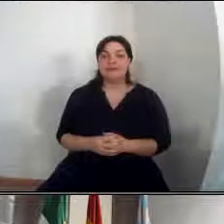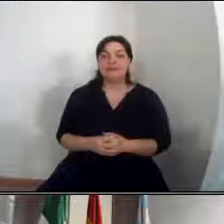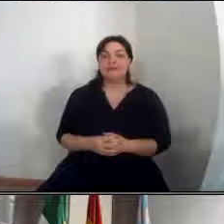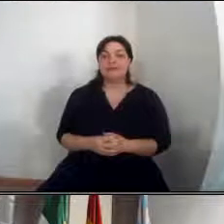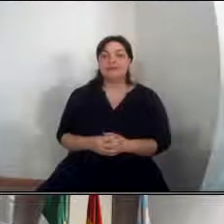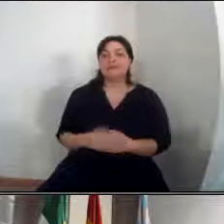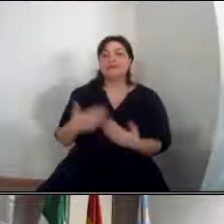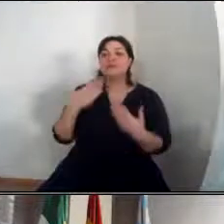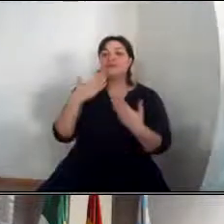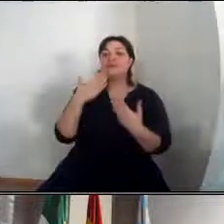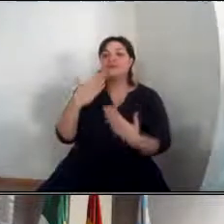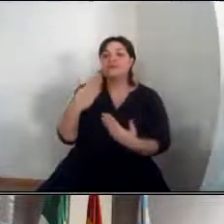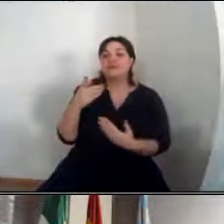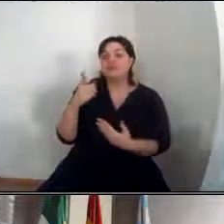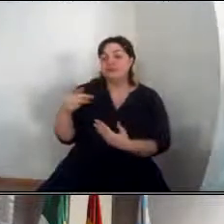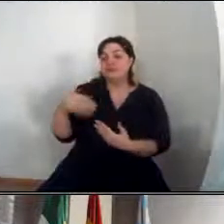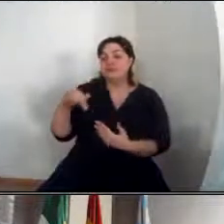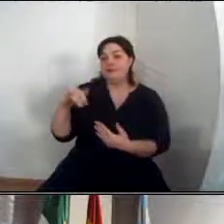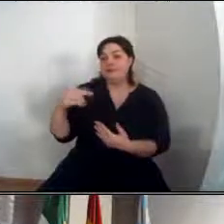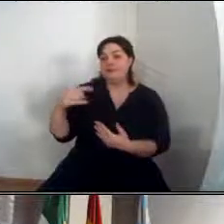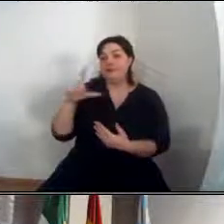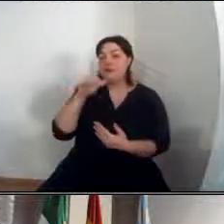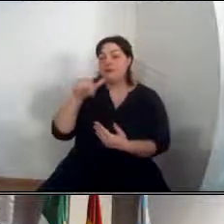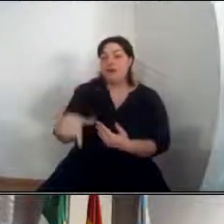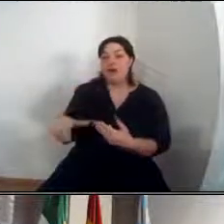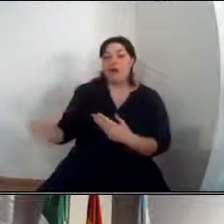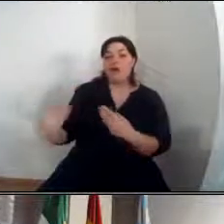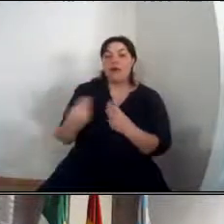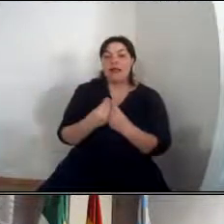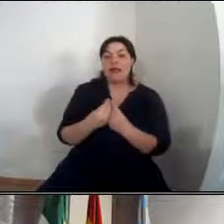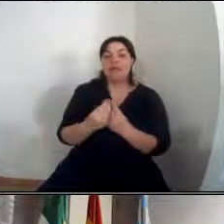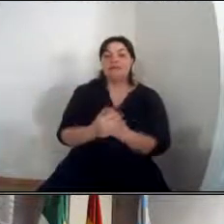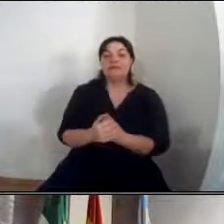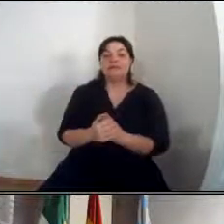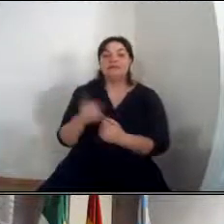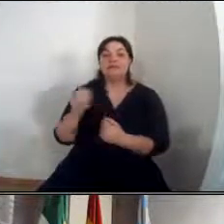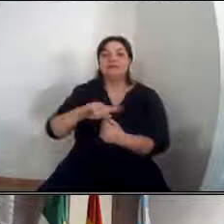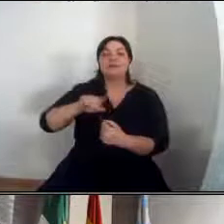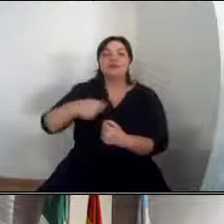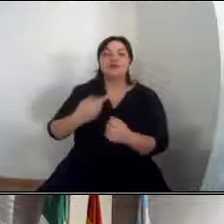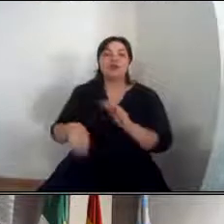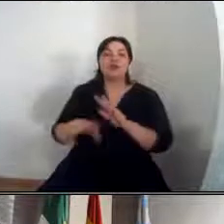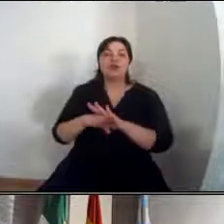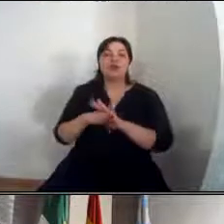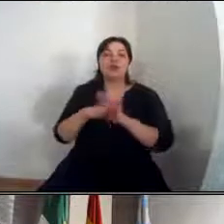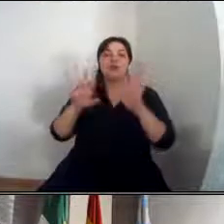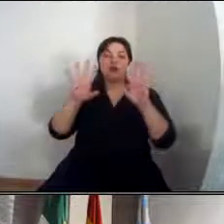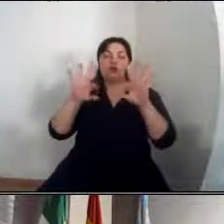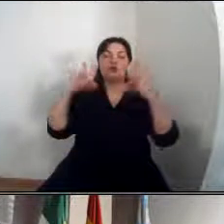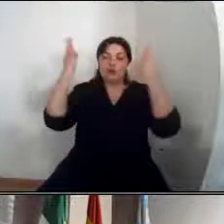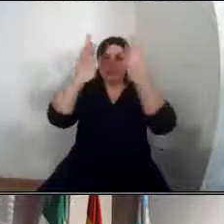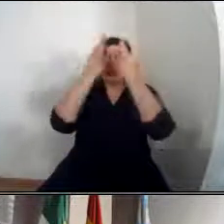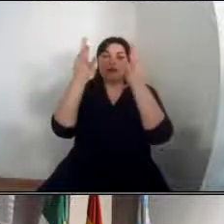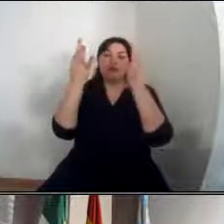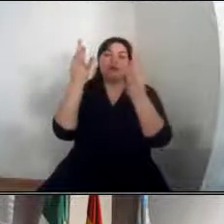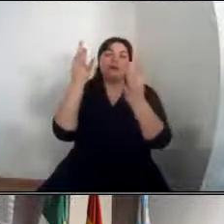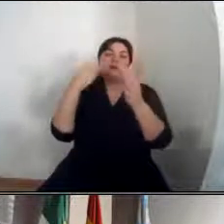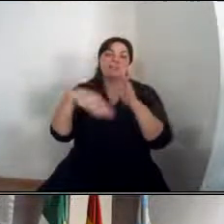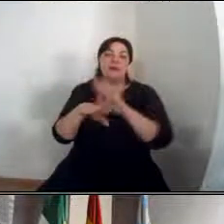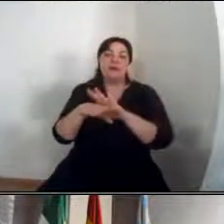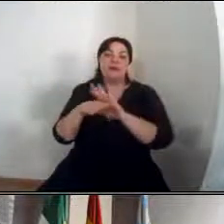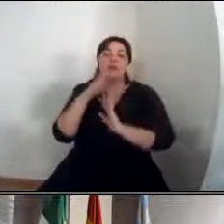Gracias a ti, Miguel, por acompañarnos. Y vamos a continuar con este ciclo de seminarios organizados, desarrollados